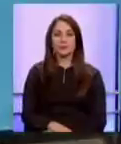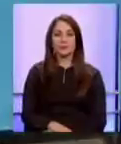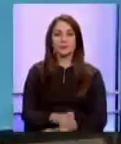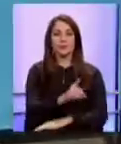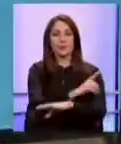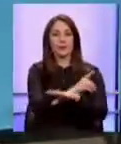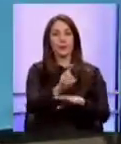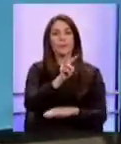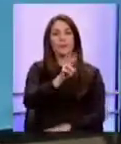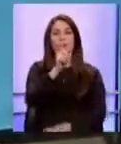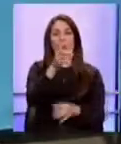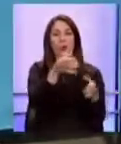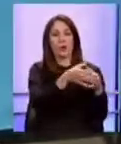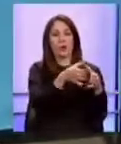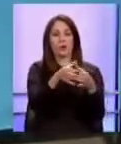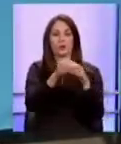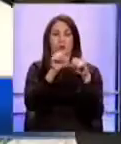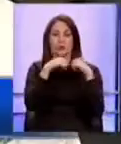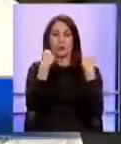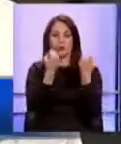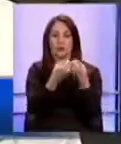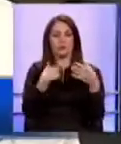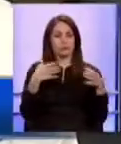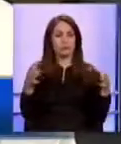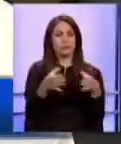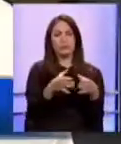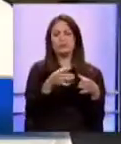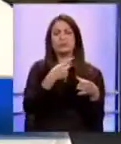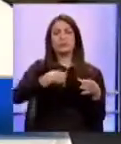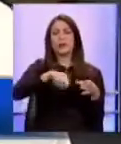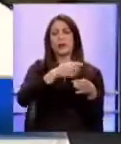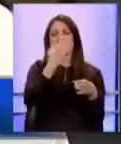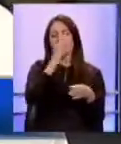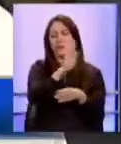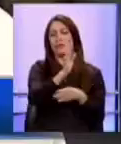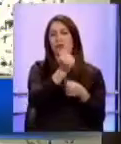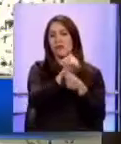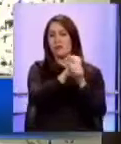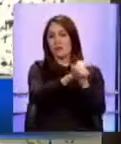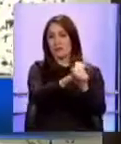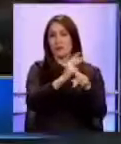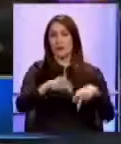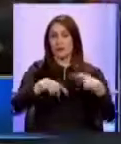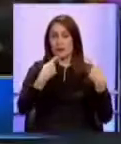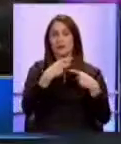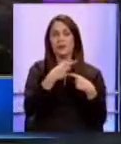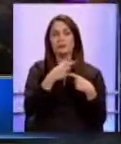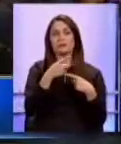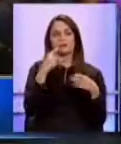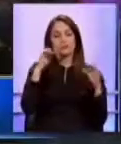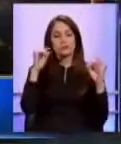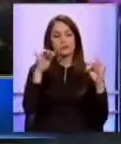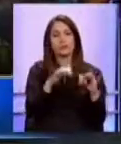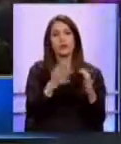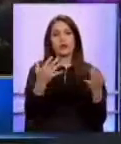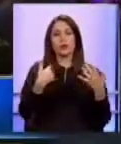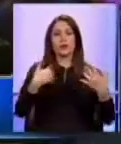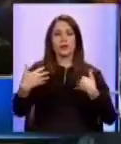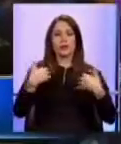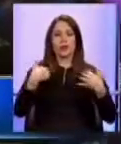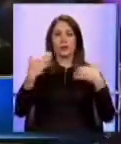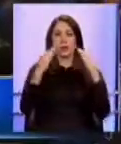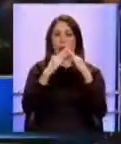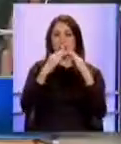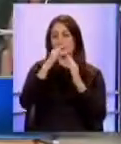Dirigentes de 21 organizaciones sociales agrupadas en el Frente por la Defensa de la Patria y la Vida se congregaron en el Teatro de la Casa de